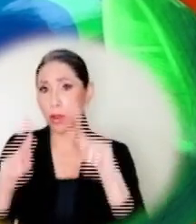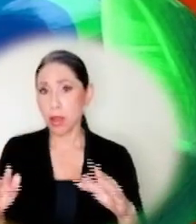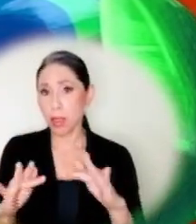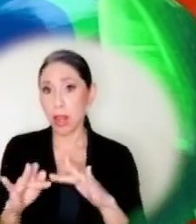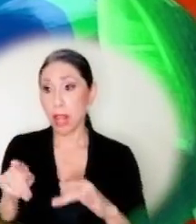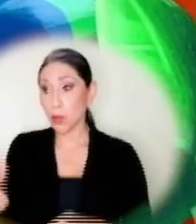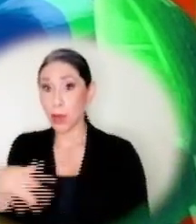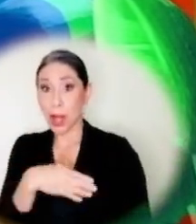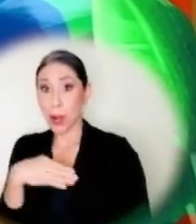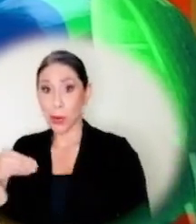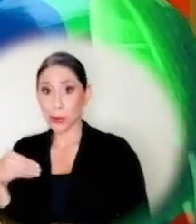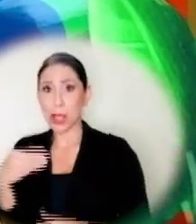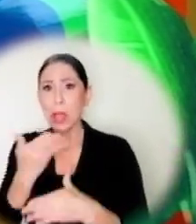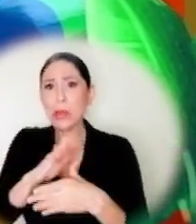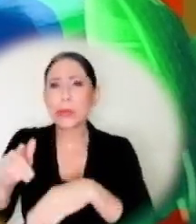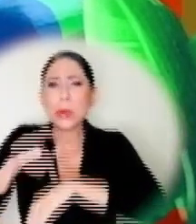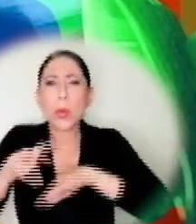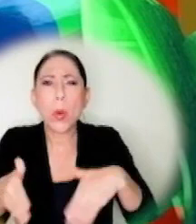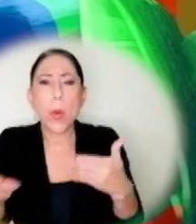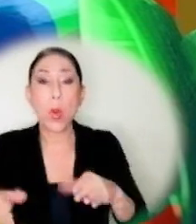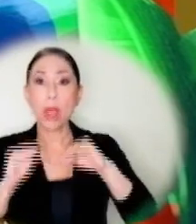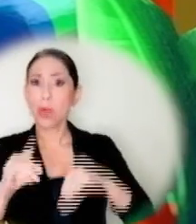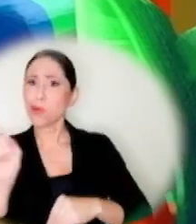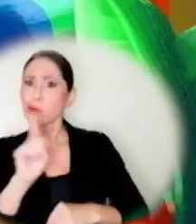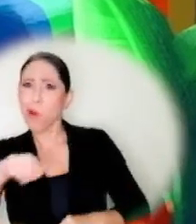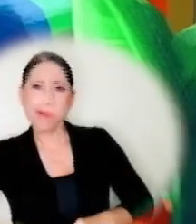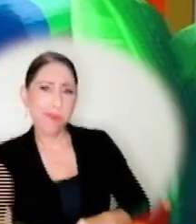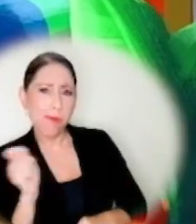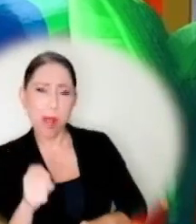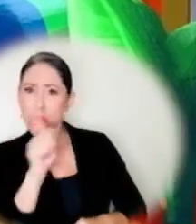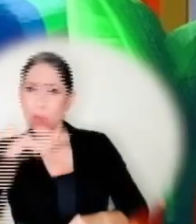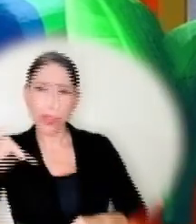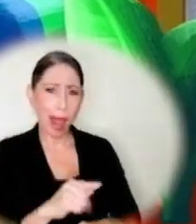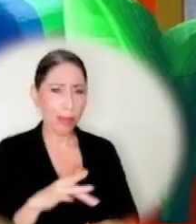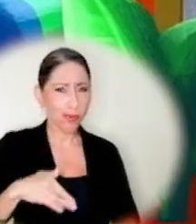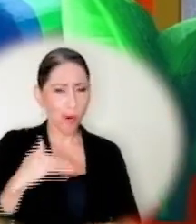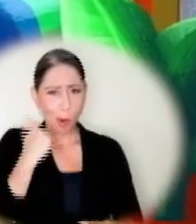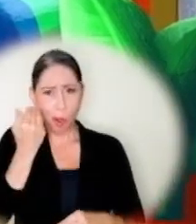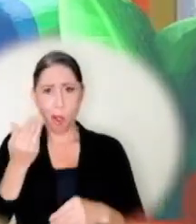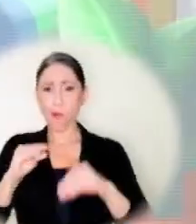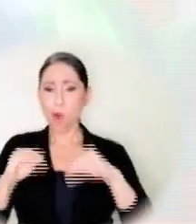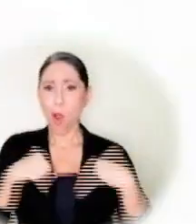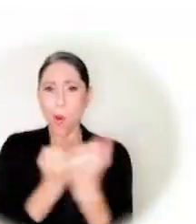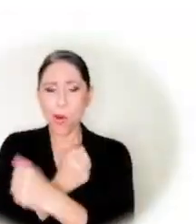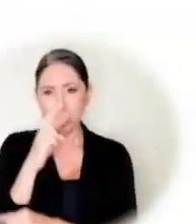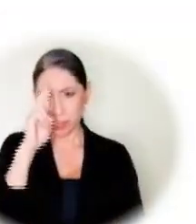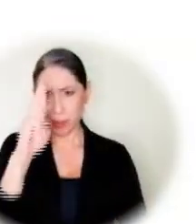propios y cómo distribuir bien el tiempo. Eduquemos sin castigo físico ni trato humillante.